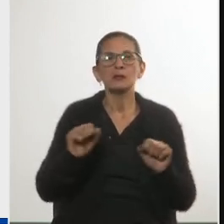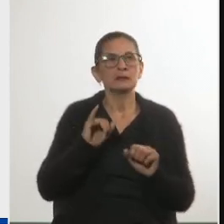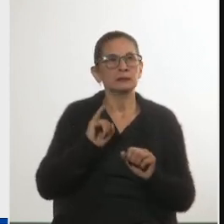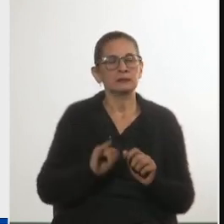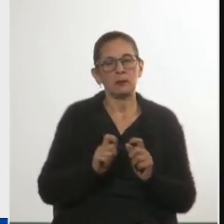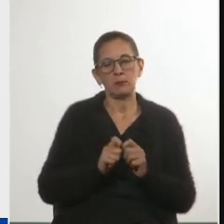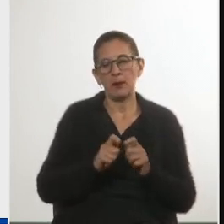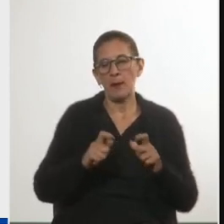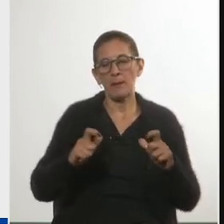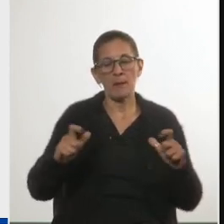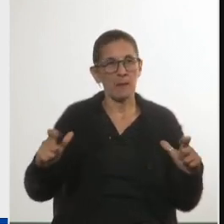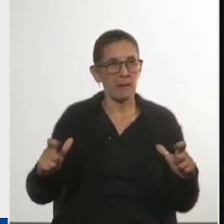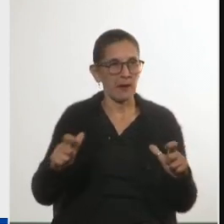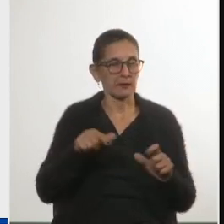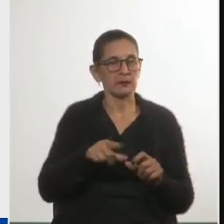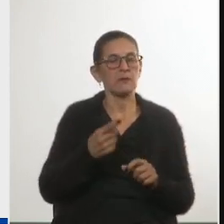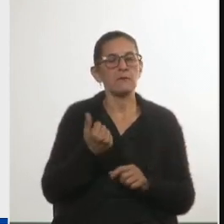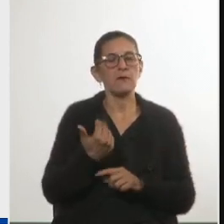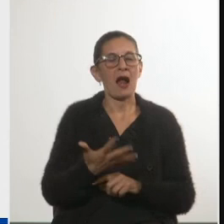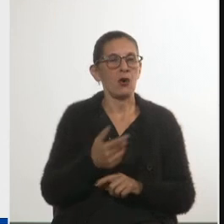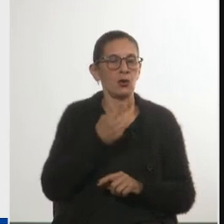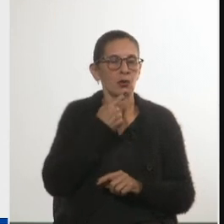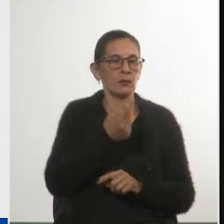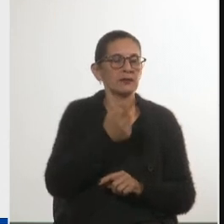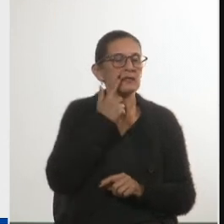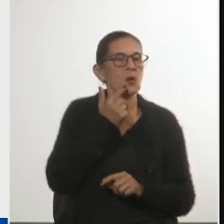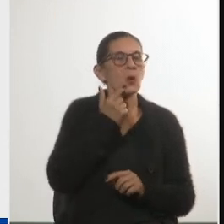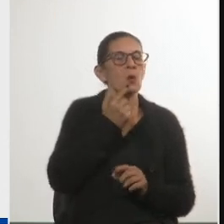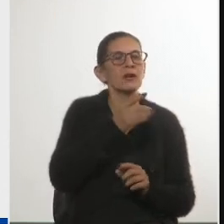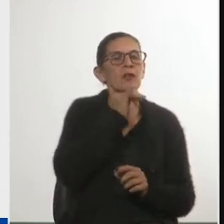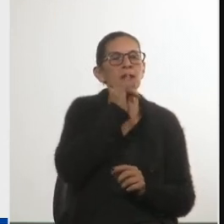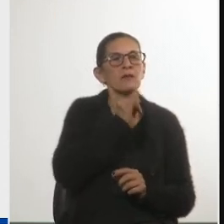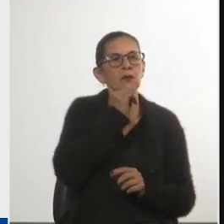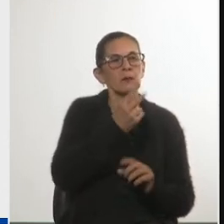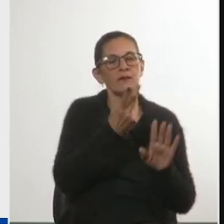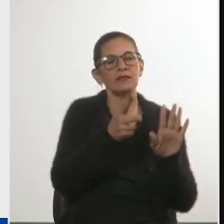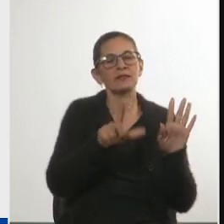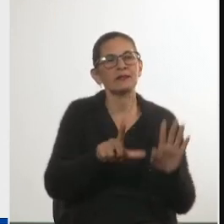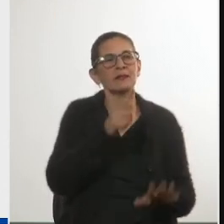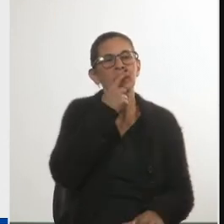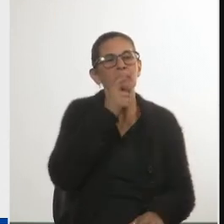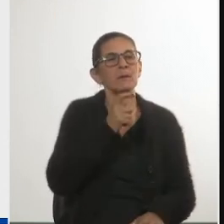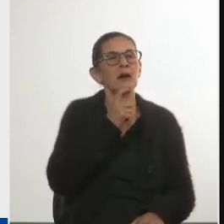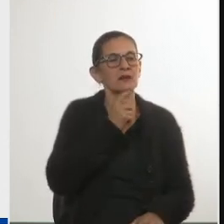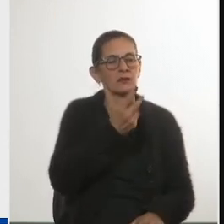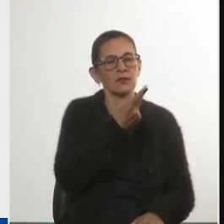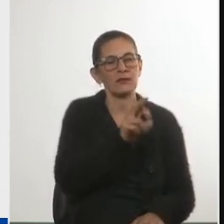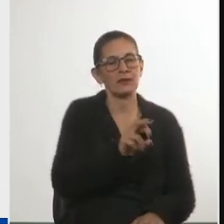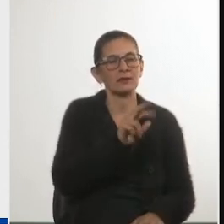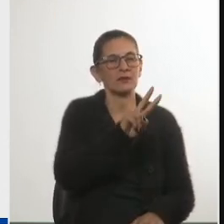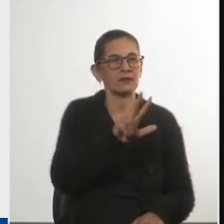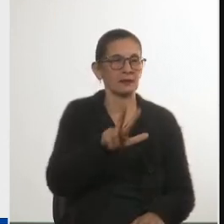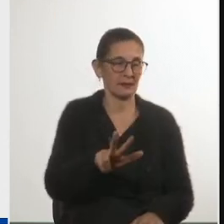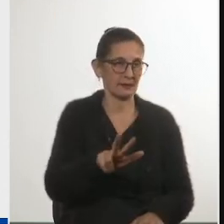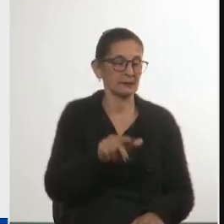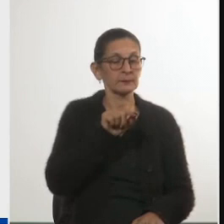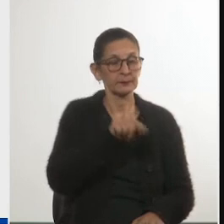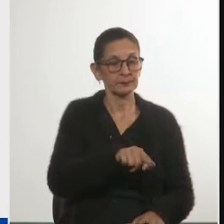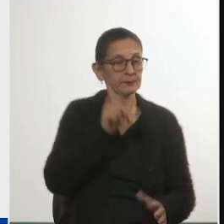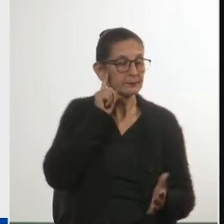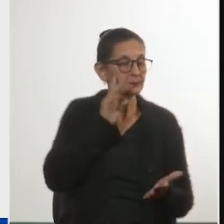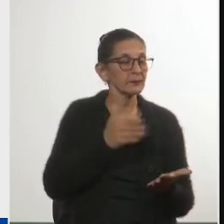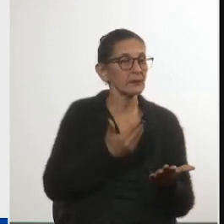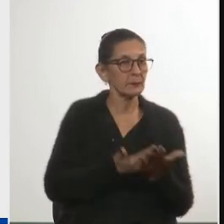de incremento de los parámetros en valor expresado en el informe con fecha 27 de marzo del 2023. Ese plan